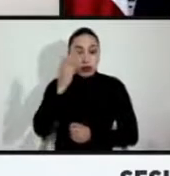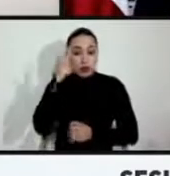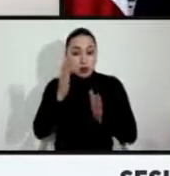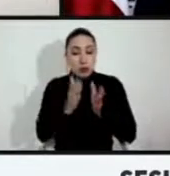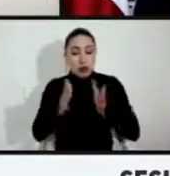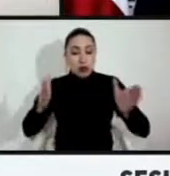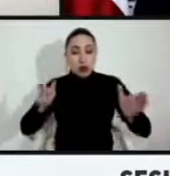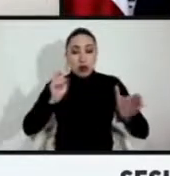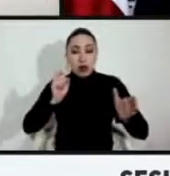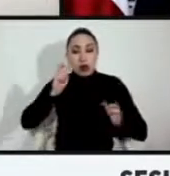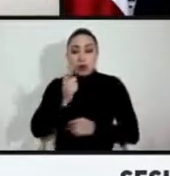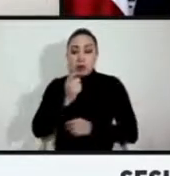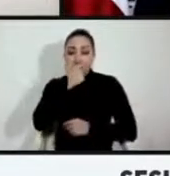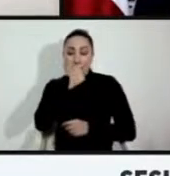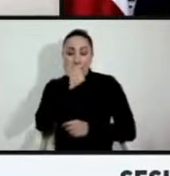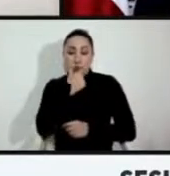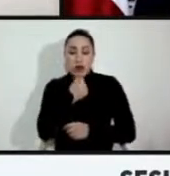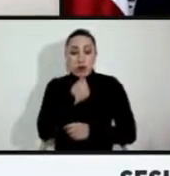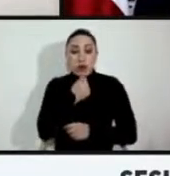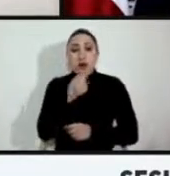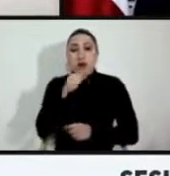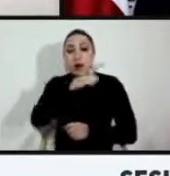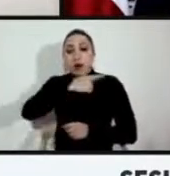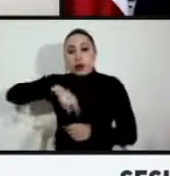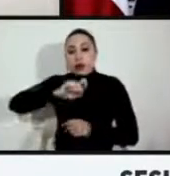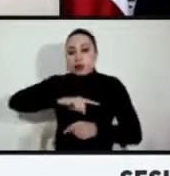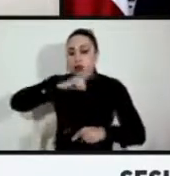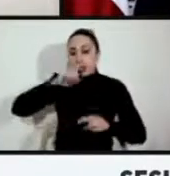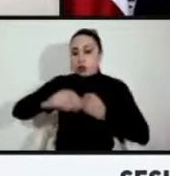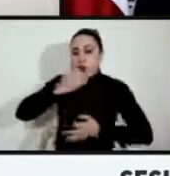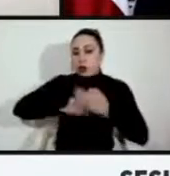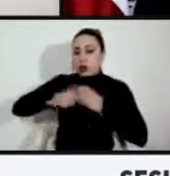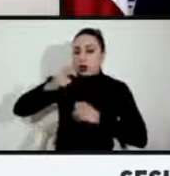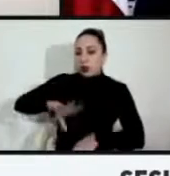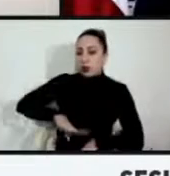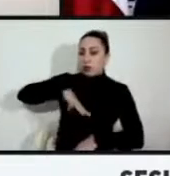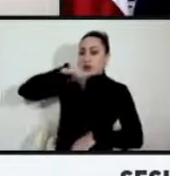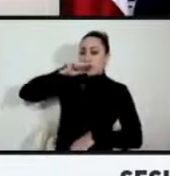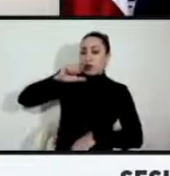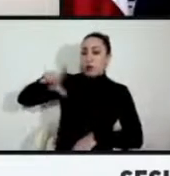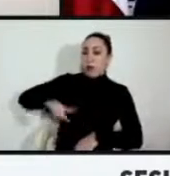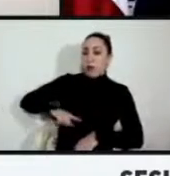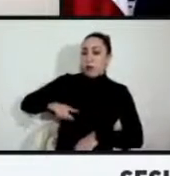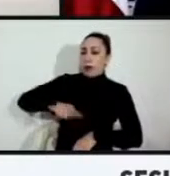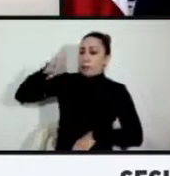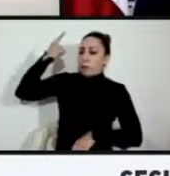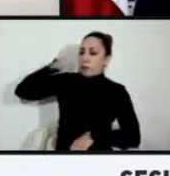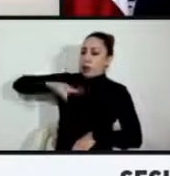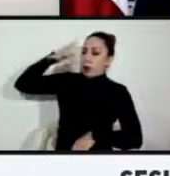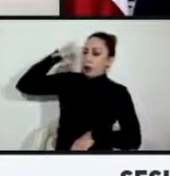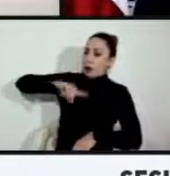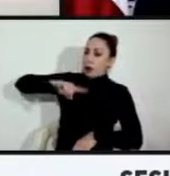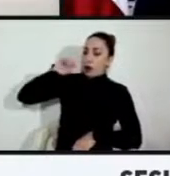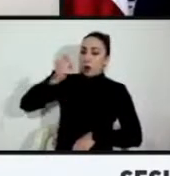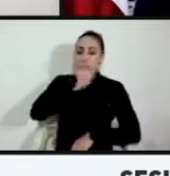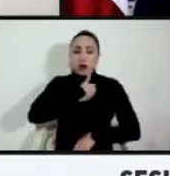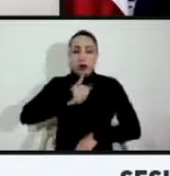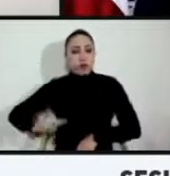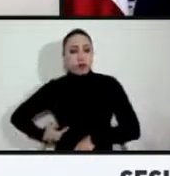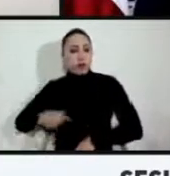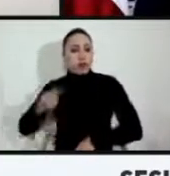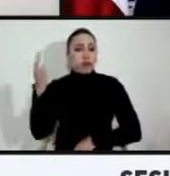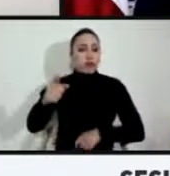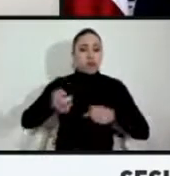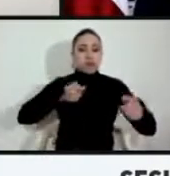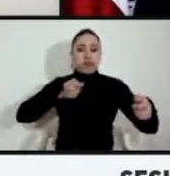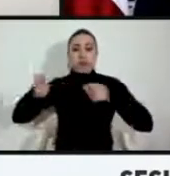políticos contra la dictadura, alentando la insurrección social, y que a pesar de ello, con el triunfo de la